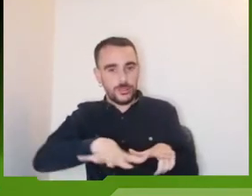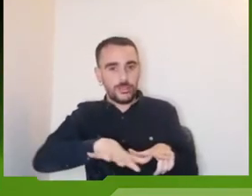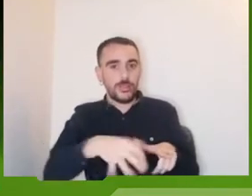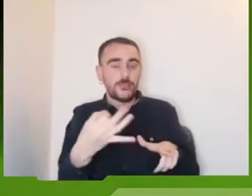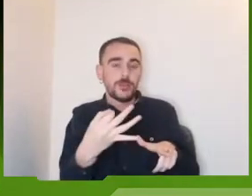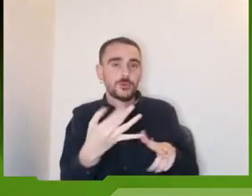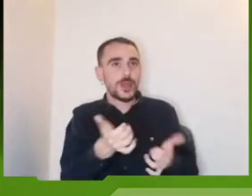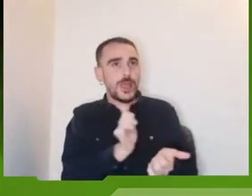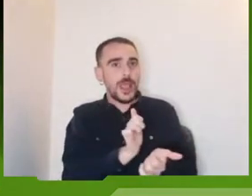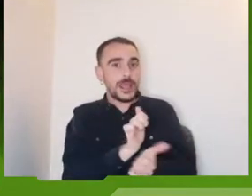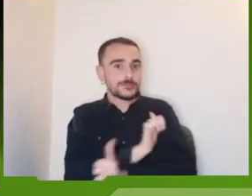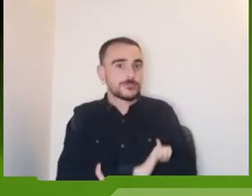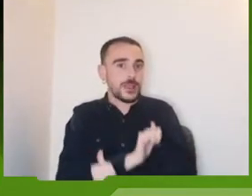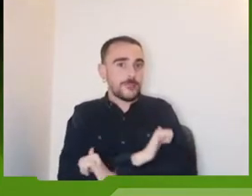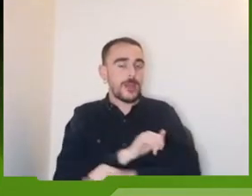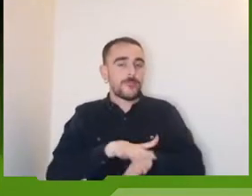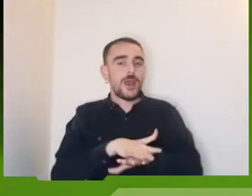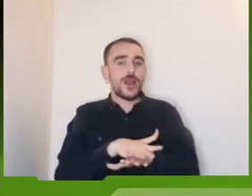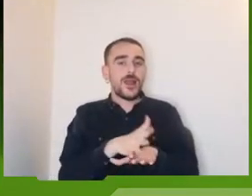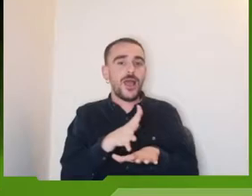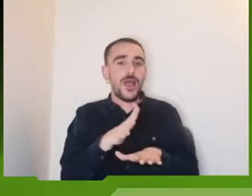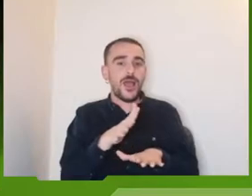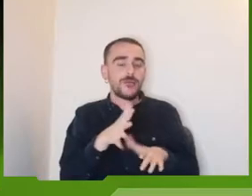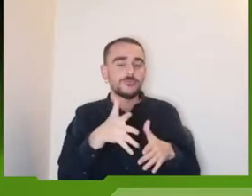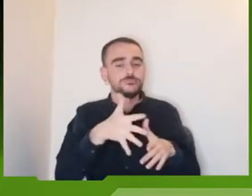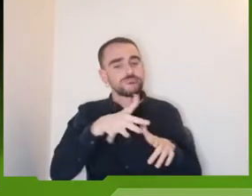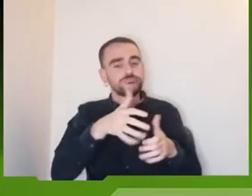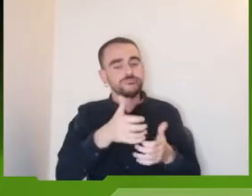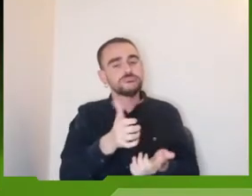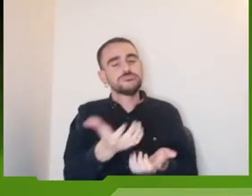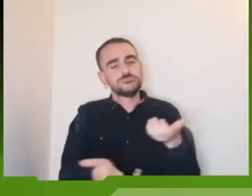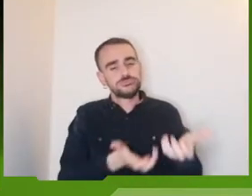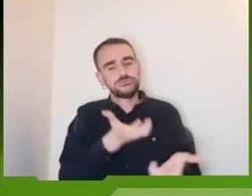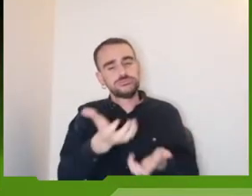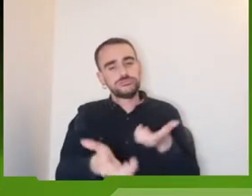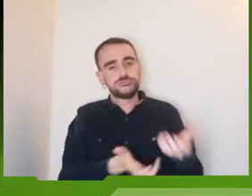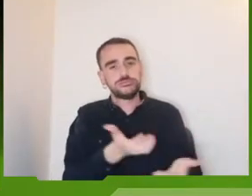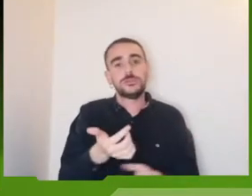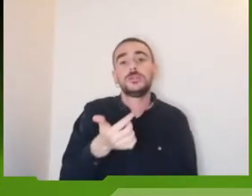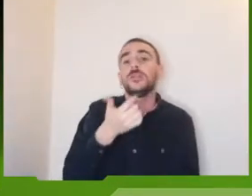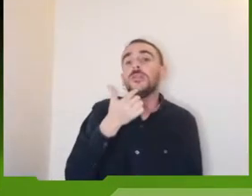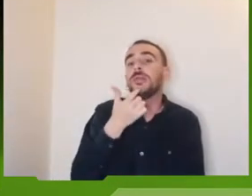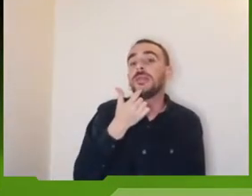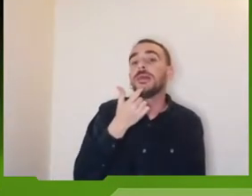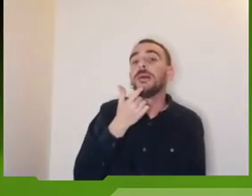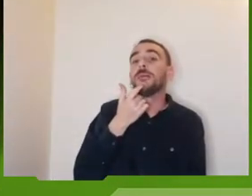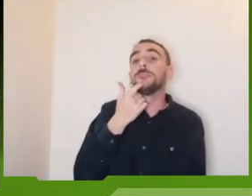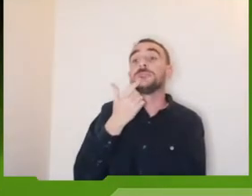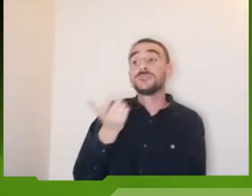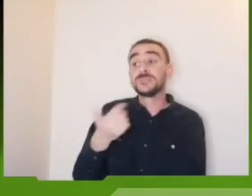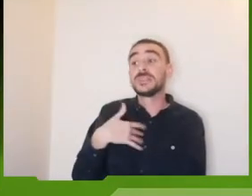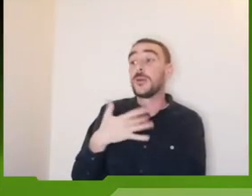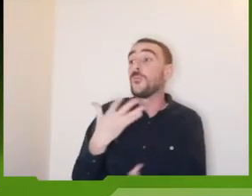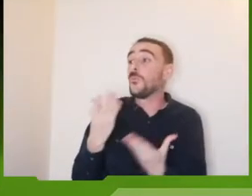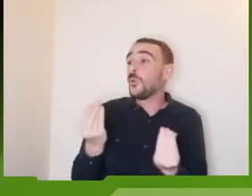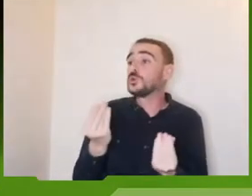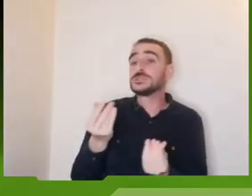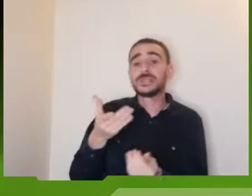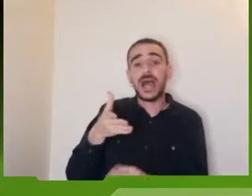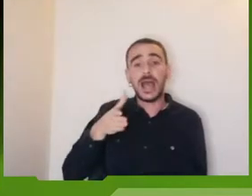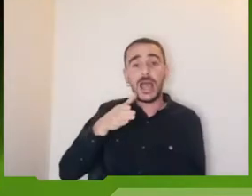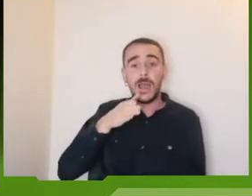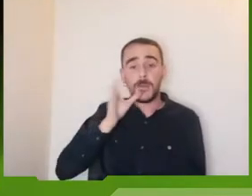Echarle demasiada leche no es un error, a no ser que tengas mucha prisa, porque Solo lo tienes que hacer más, que se